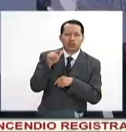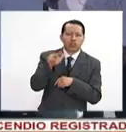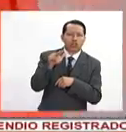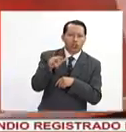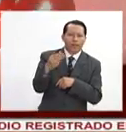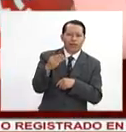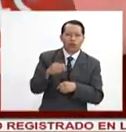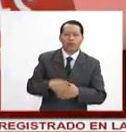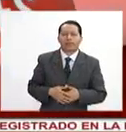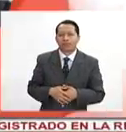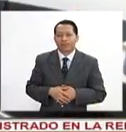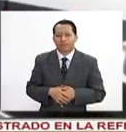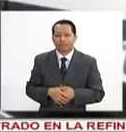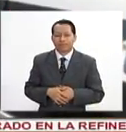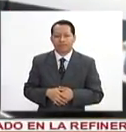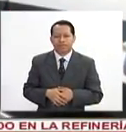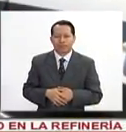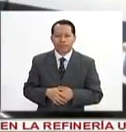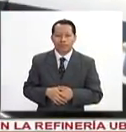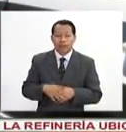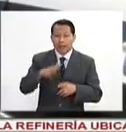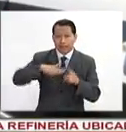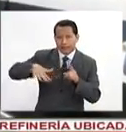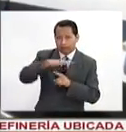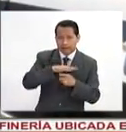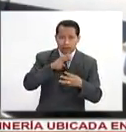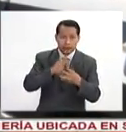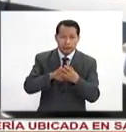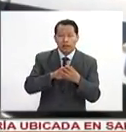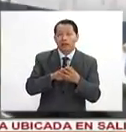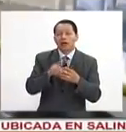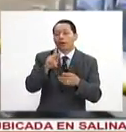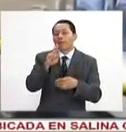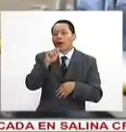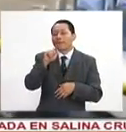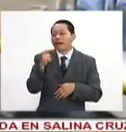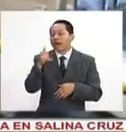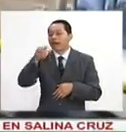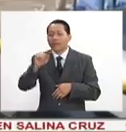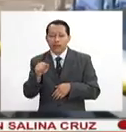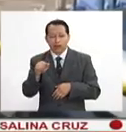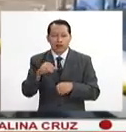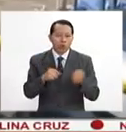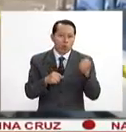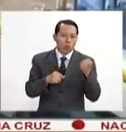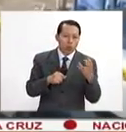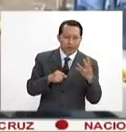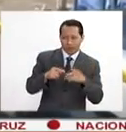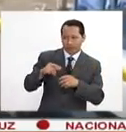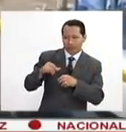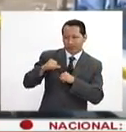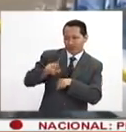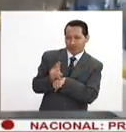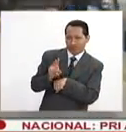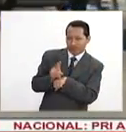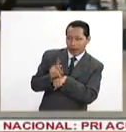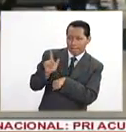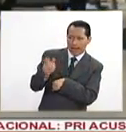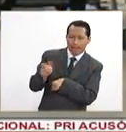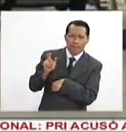mayo. En los alrededores del penal de Puente Grande fueron baleados 4 custodios mientras compraban víveres.